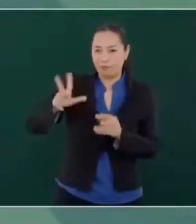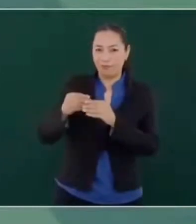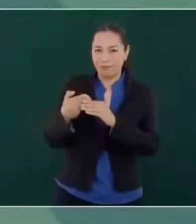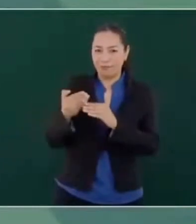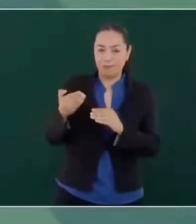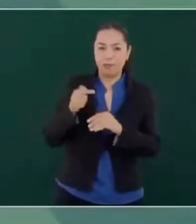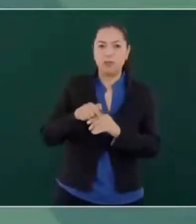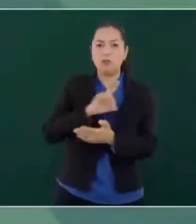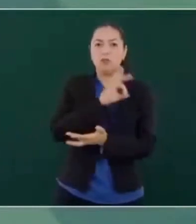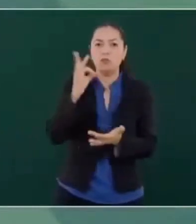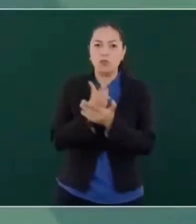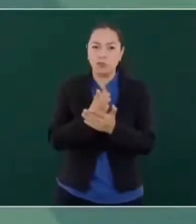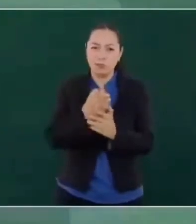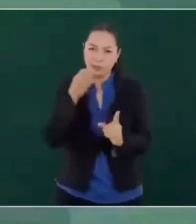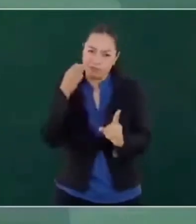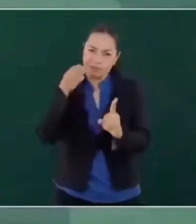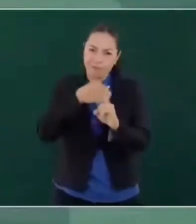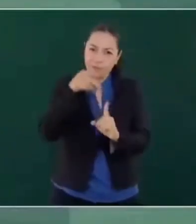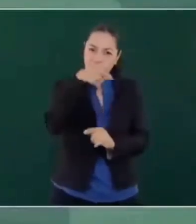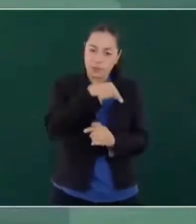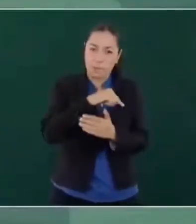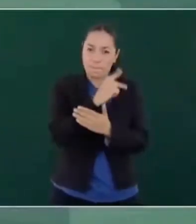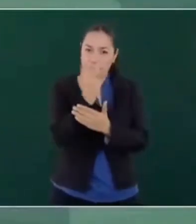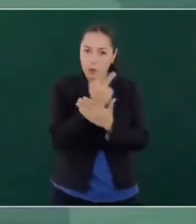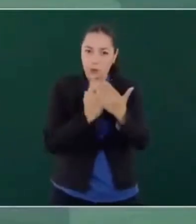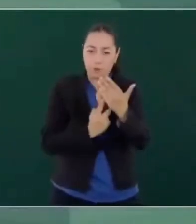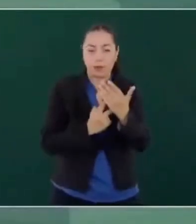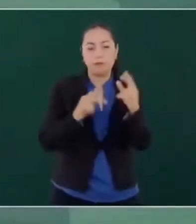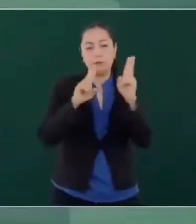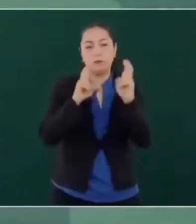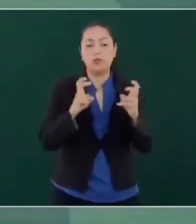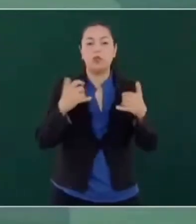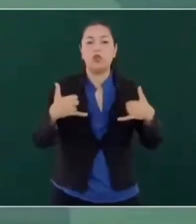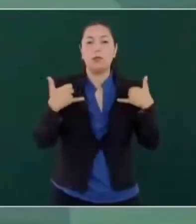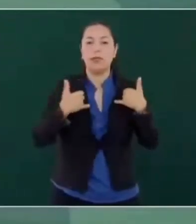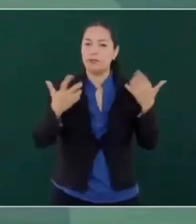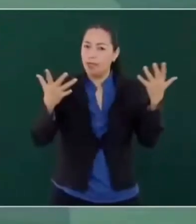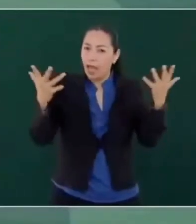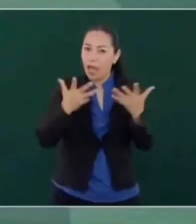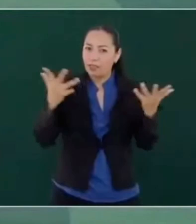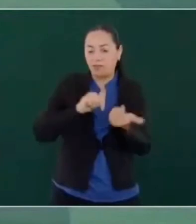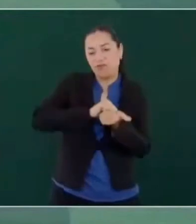destinado solo al programa Jóvenes Construyendo el Futuro